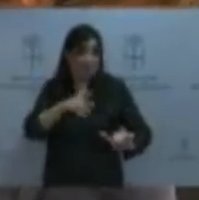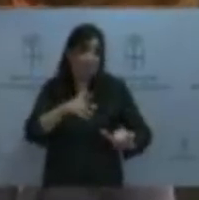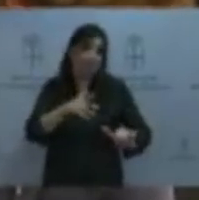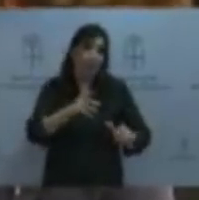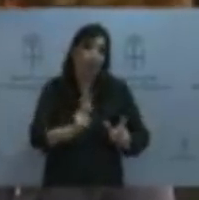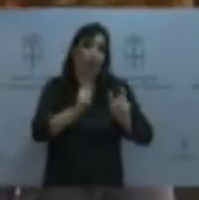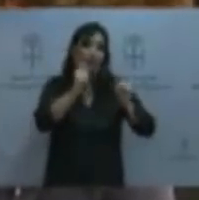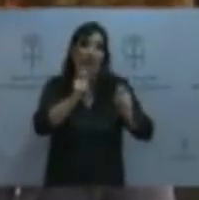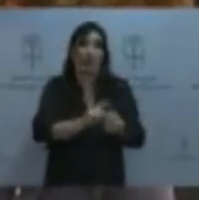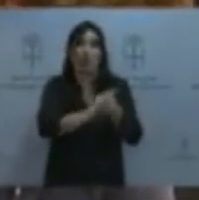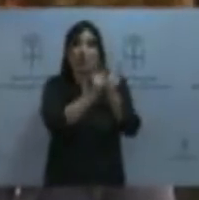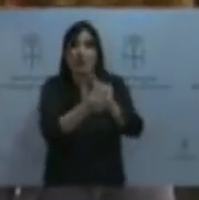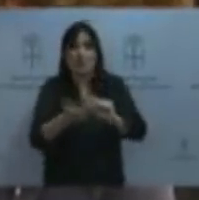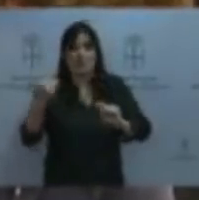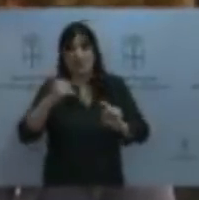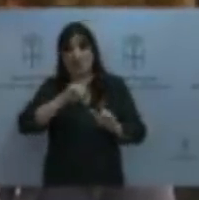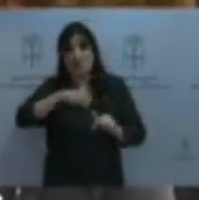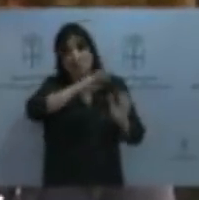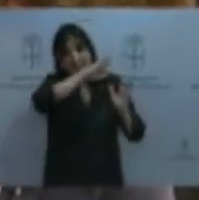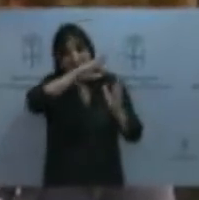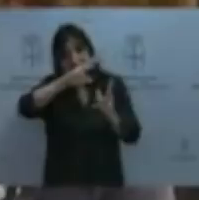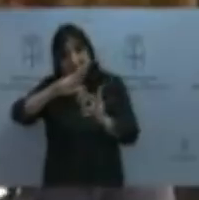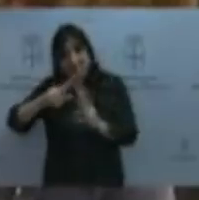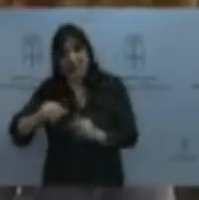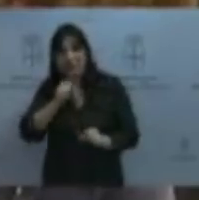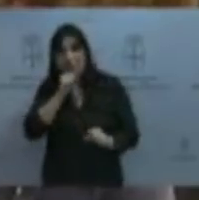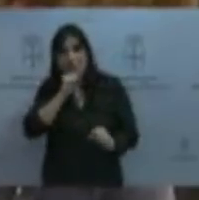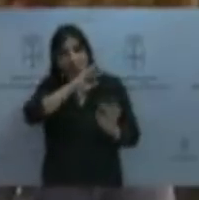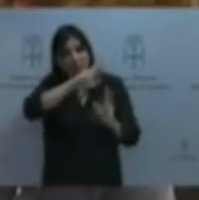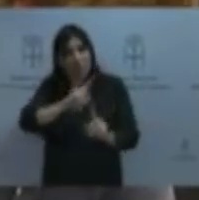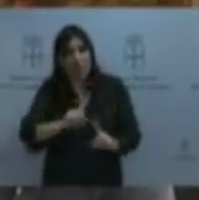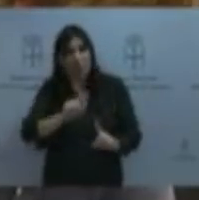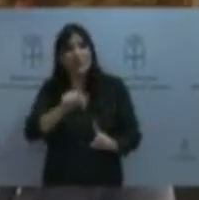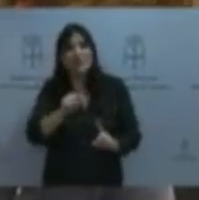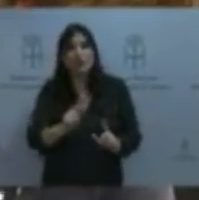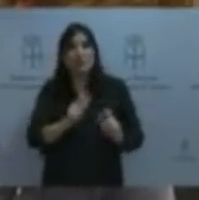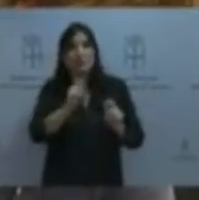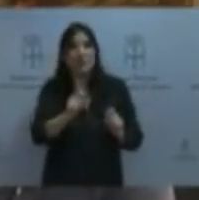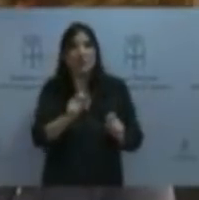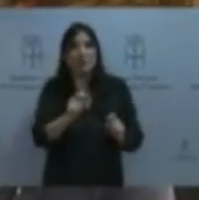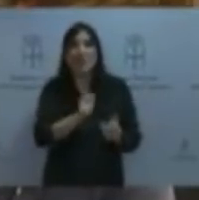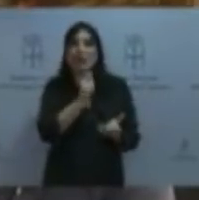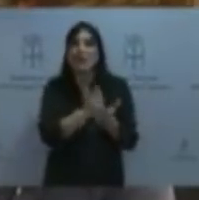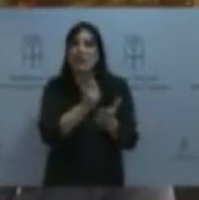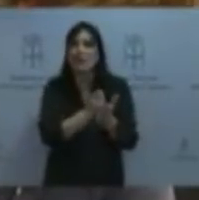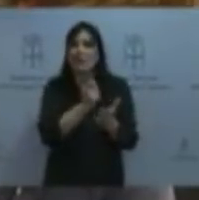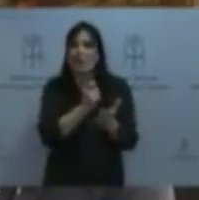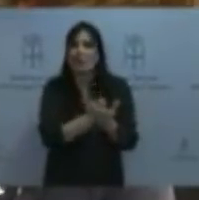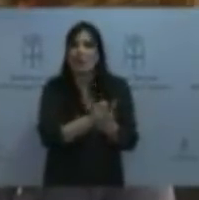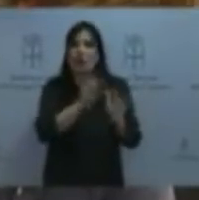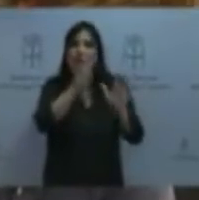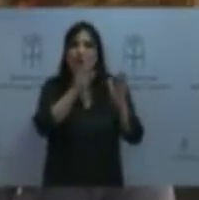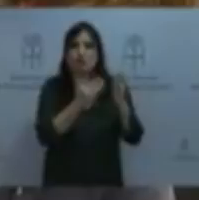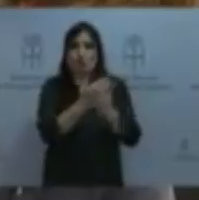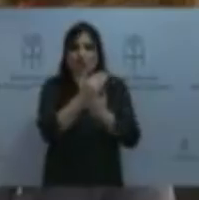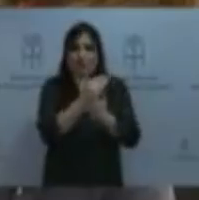les seguía contabilizando la antigüedad, ha sido, repito, esa indemnización de 8 días por año. Es decir, después de 8